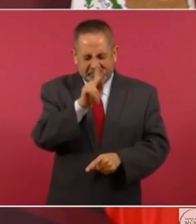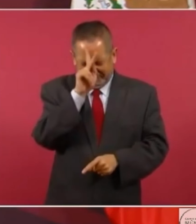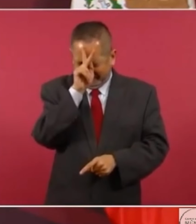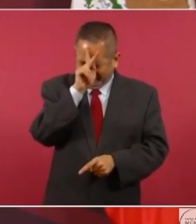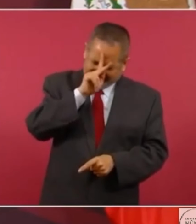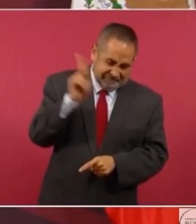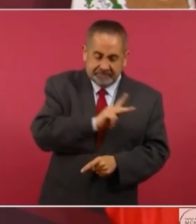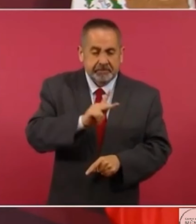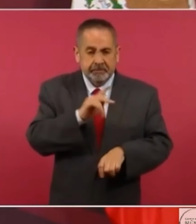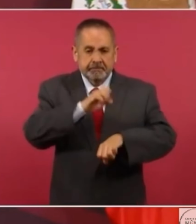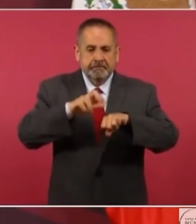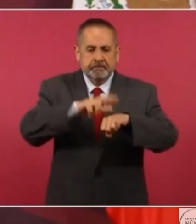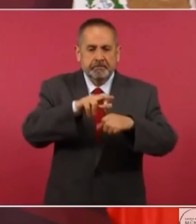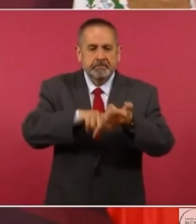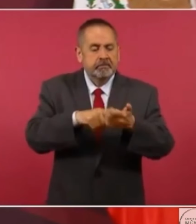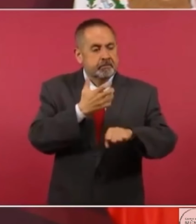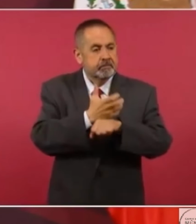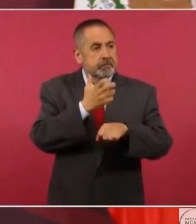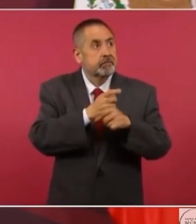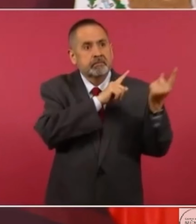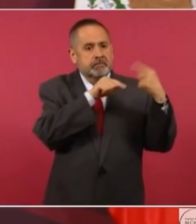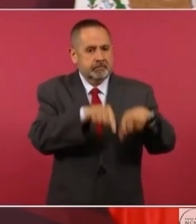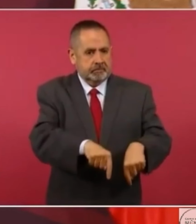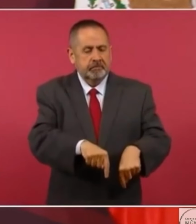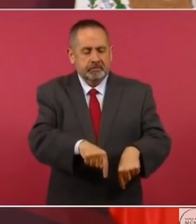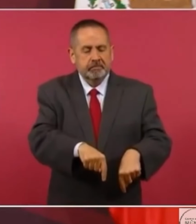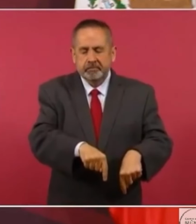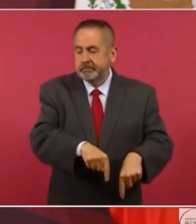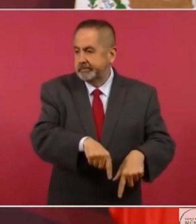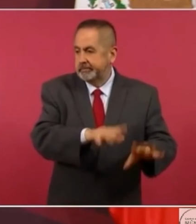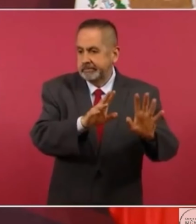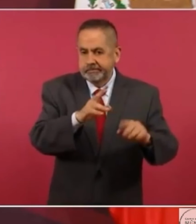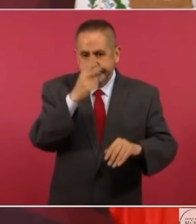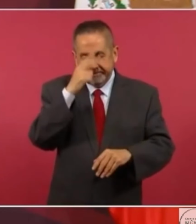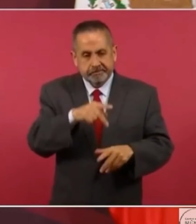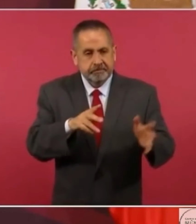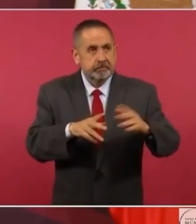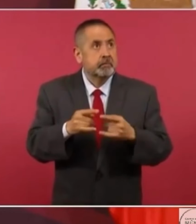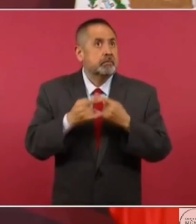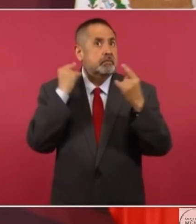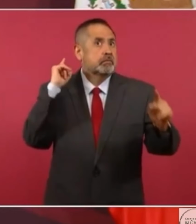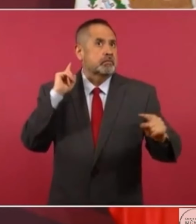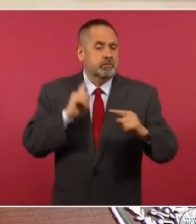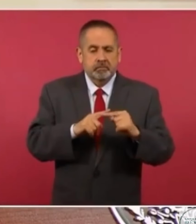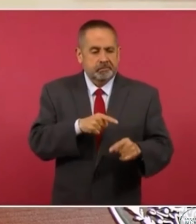embajador que ha tenido Estados Unidos en México en toda la historia.